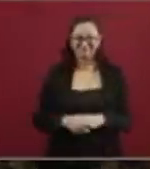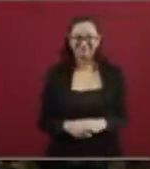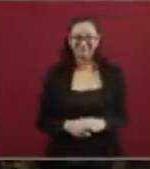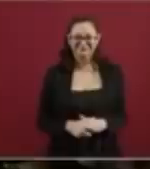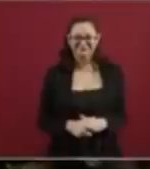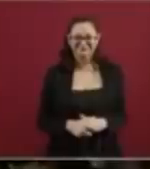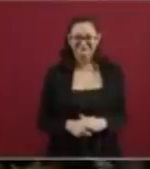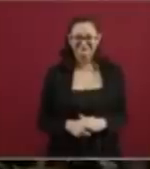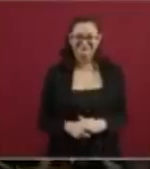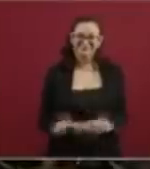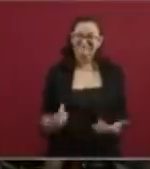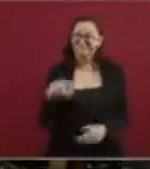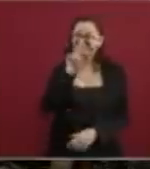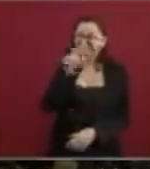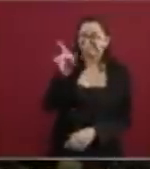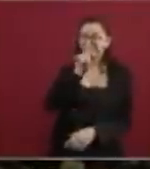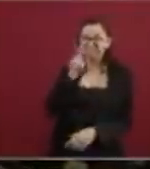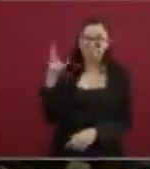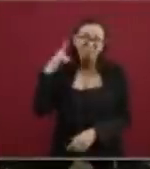no cantó el gallo